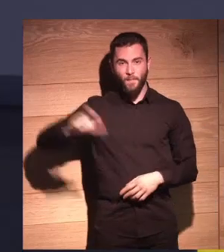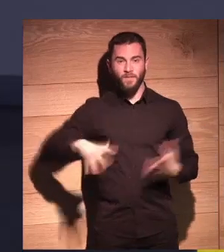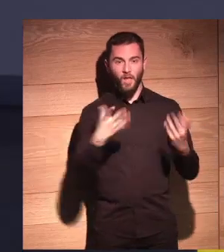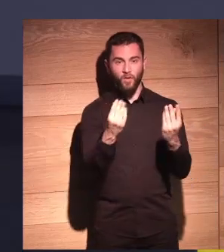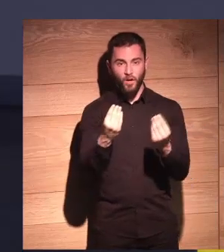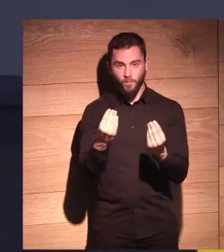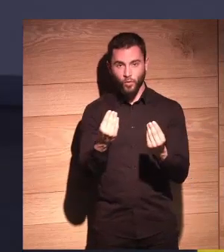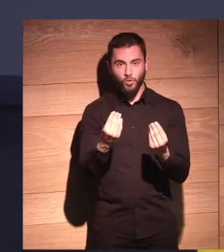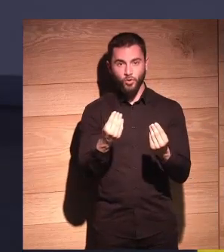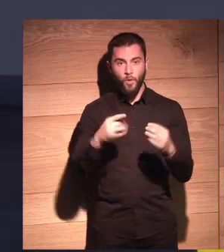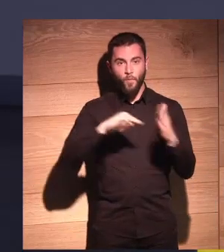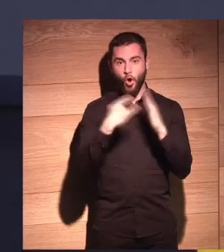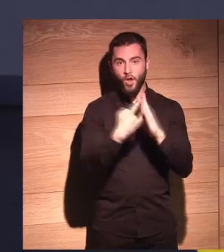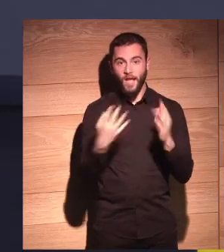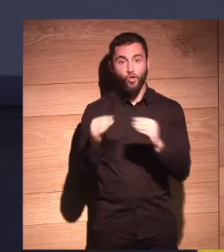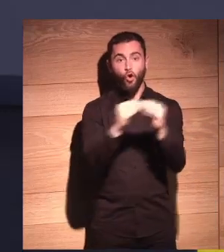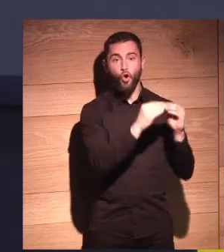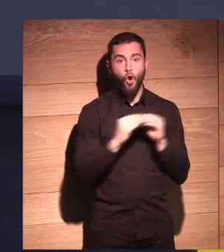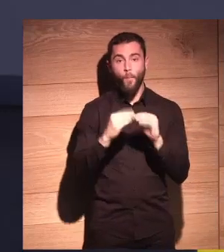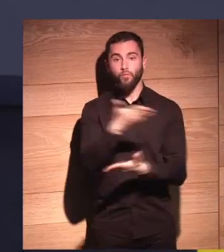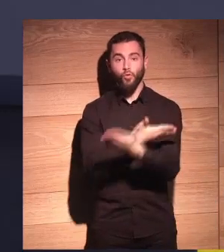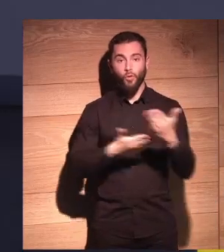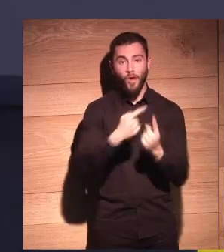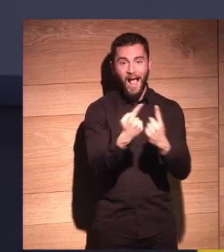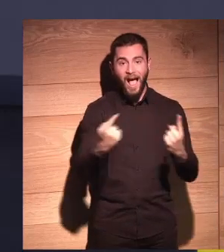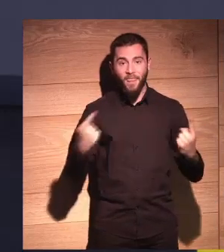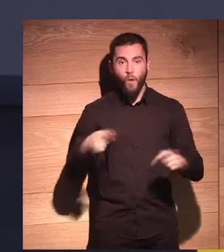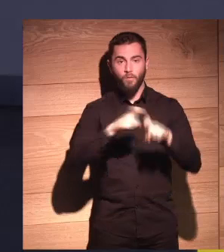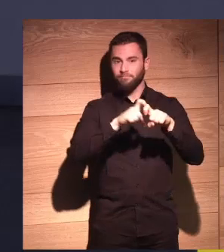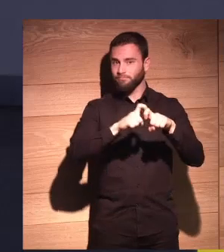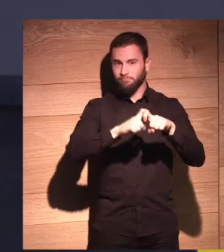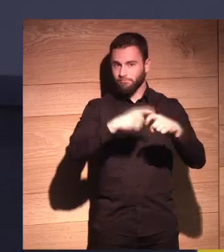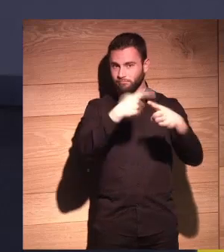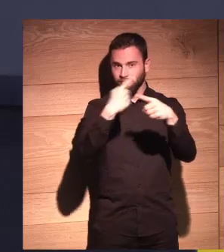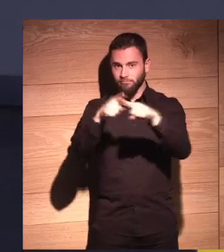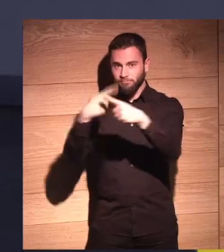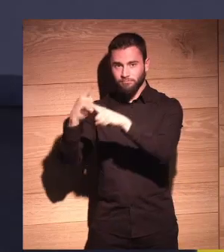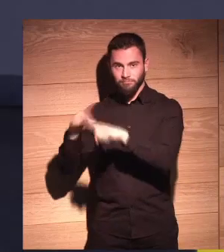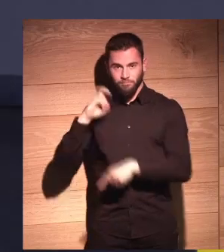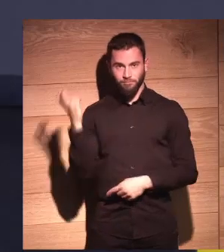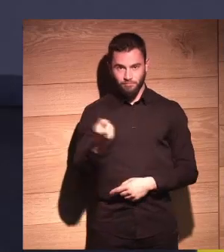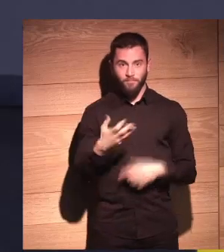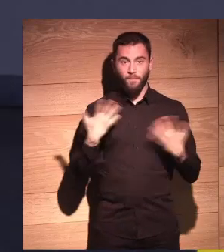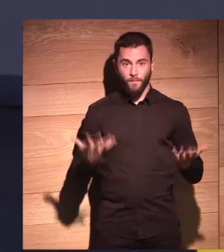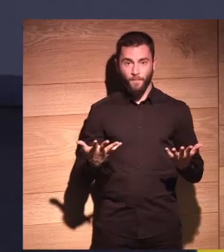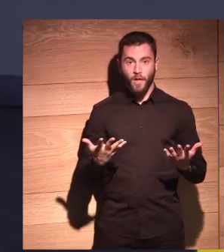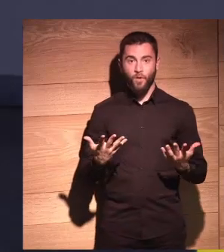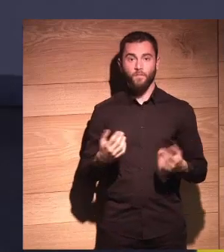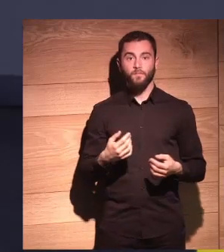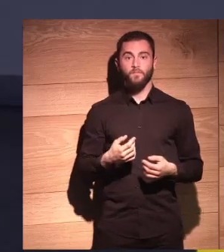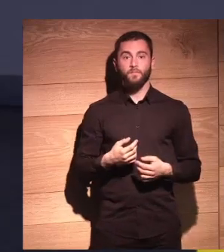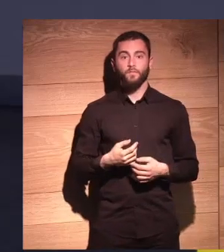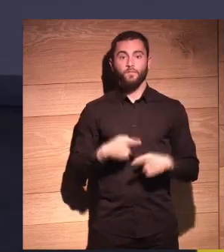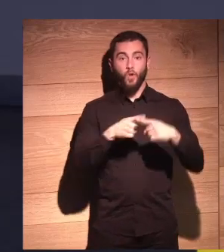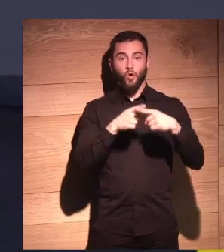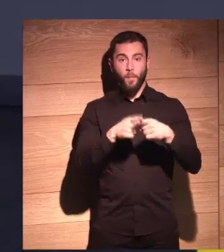un proyecto común. Cada uno de ellos tiene características bastante diferentes, pero comparten el hecho de